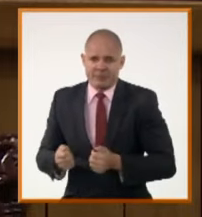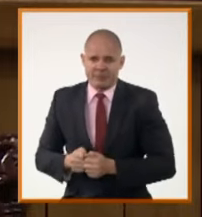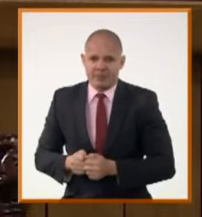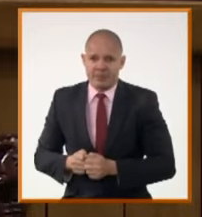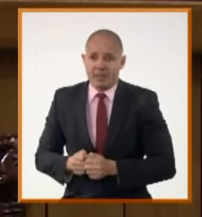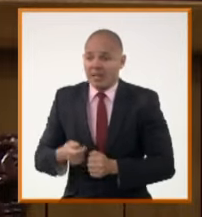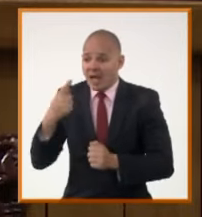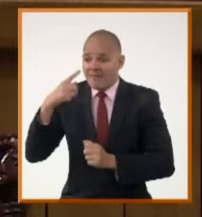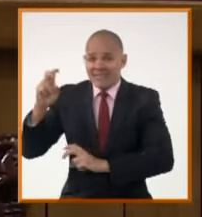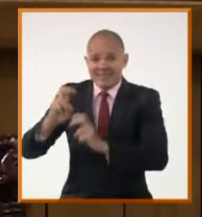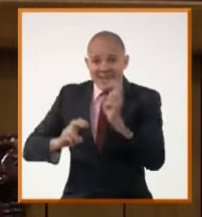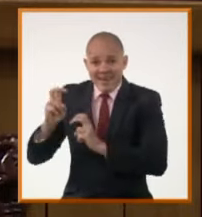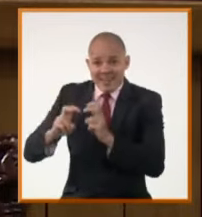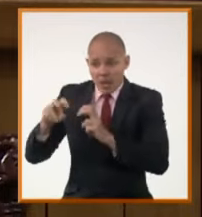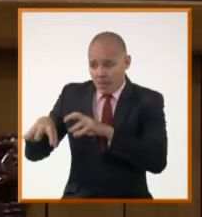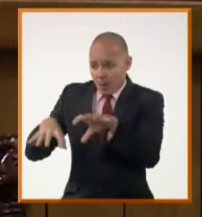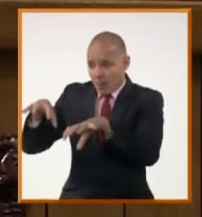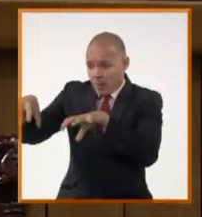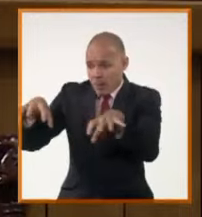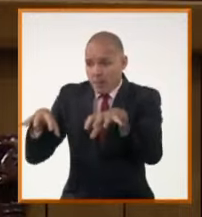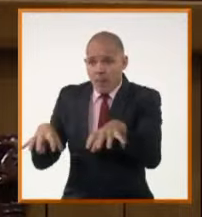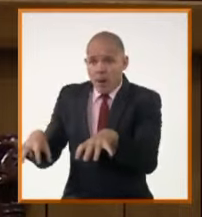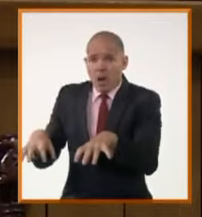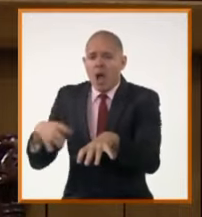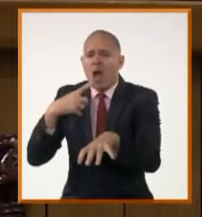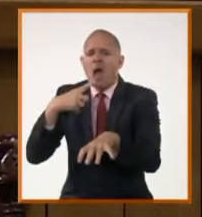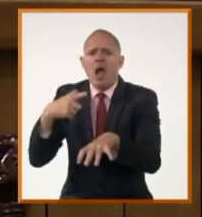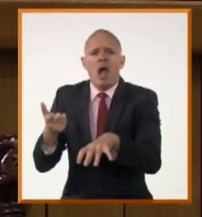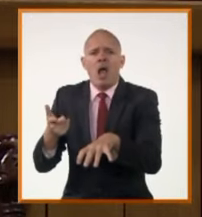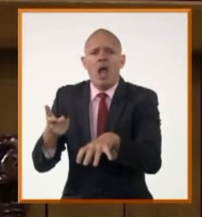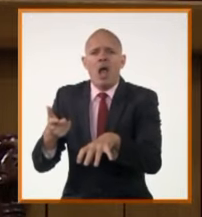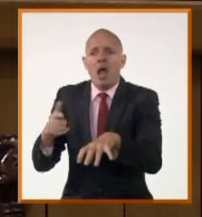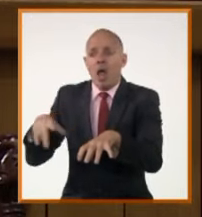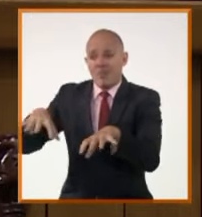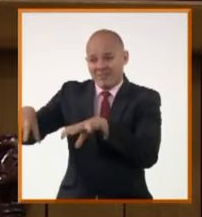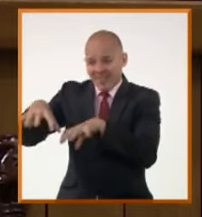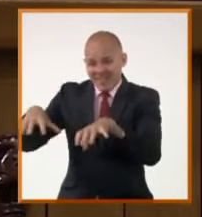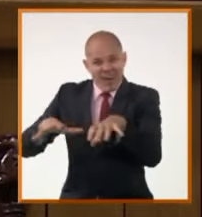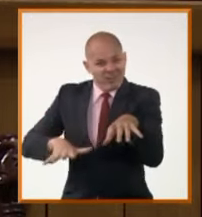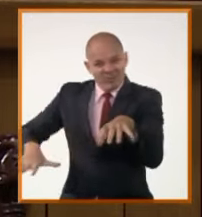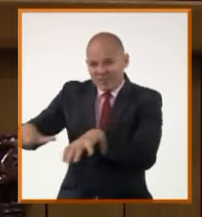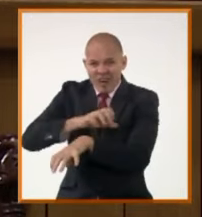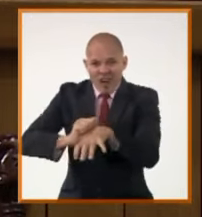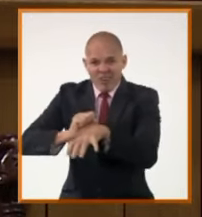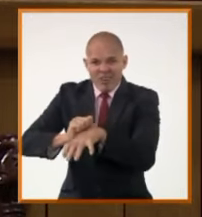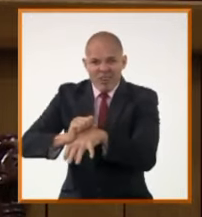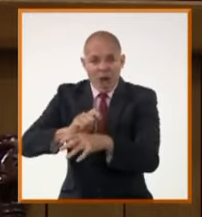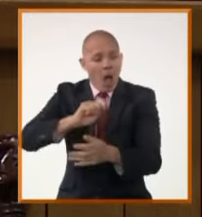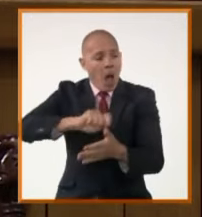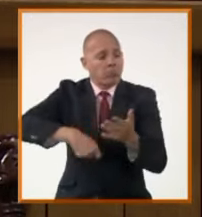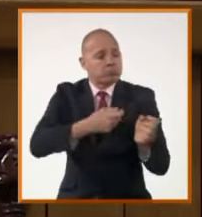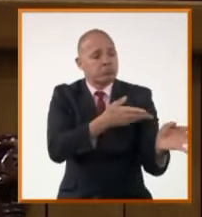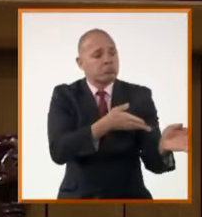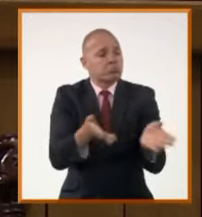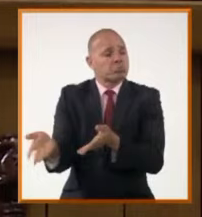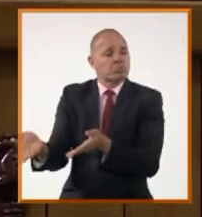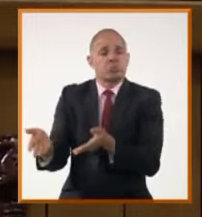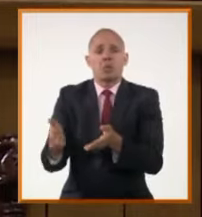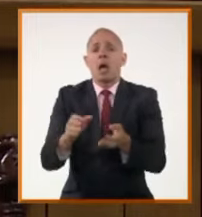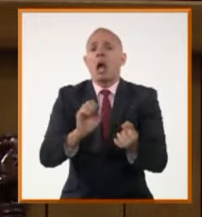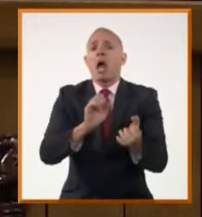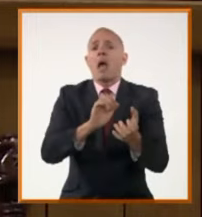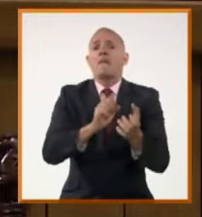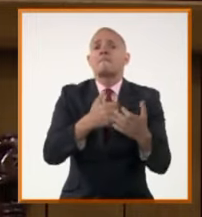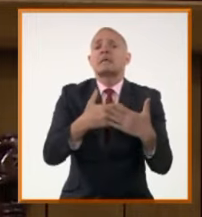talleres? Eso se llama ceder su capacidad productiva. Y cuando usted cede su capacidad productiva,